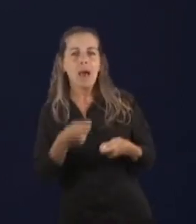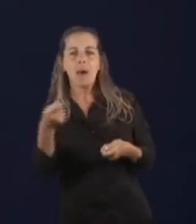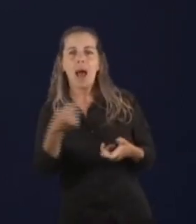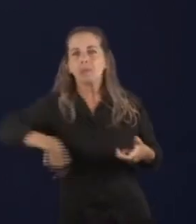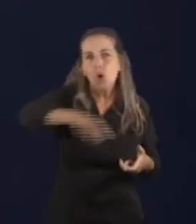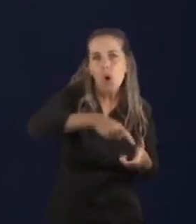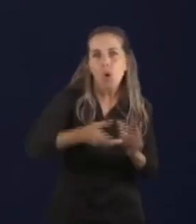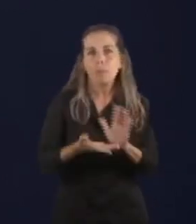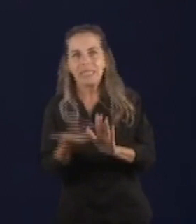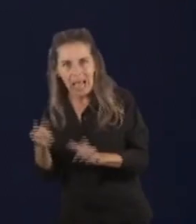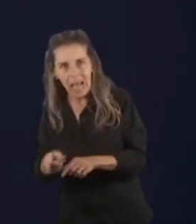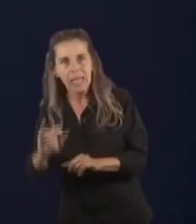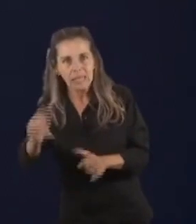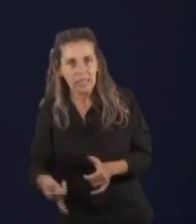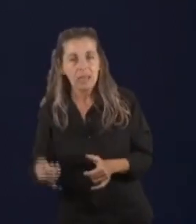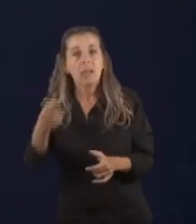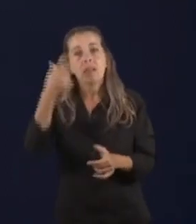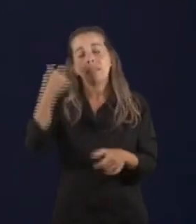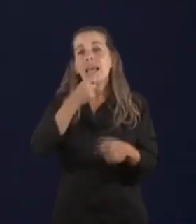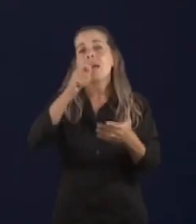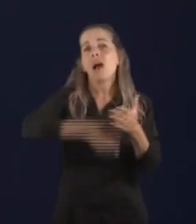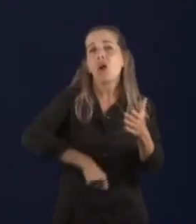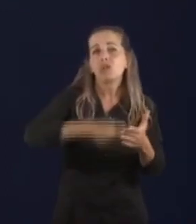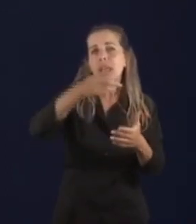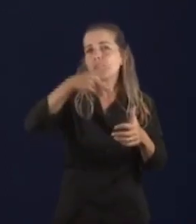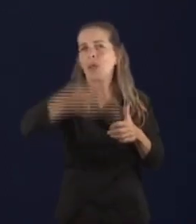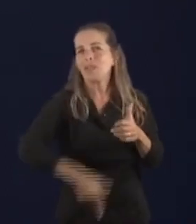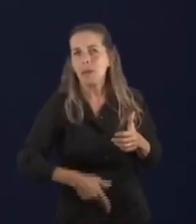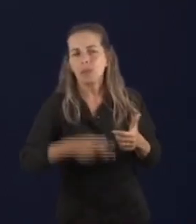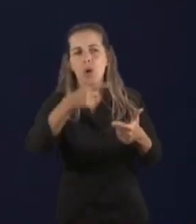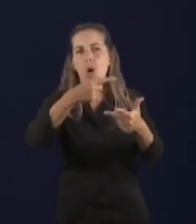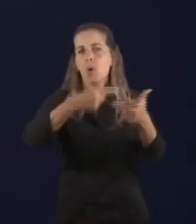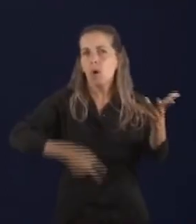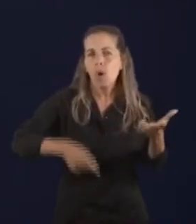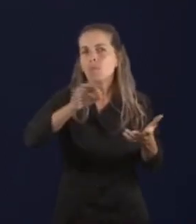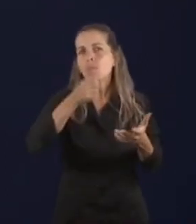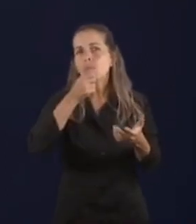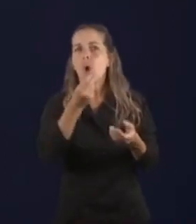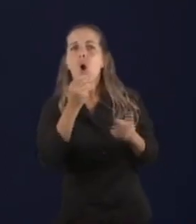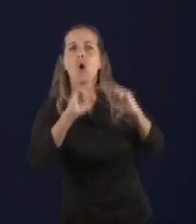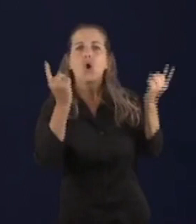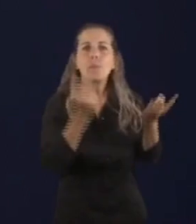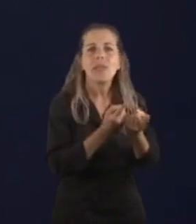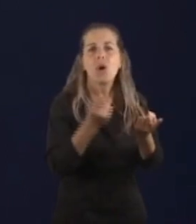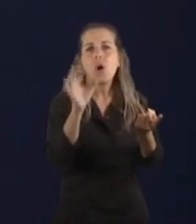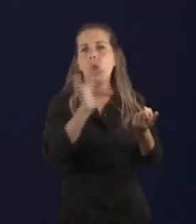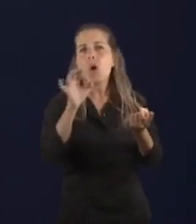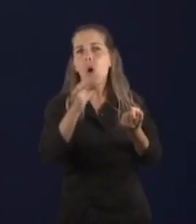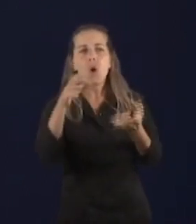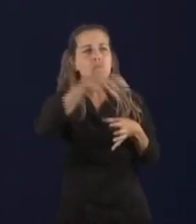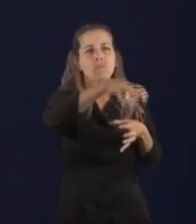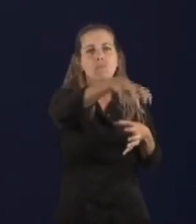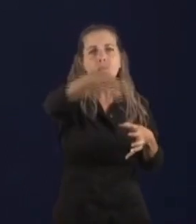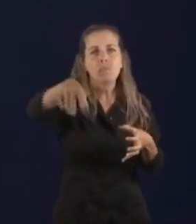comedor o cualquier otra institución que tenía en su en su día a